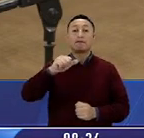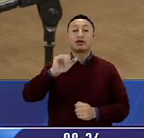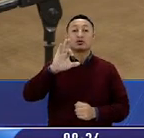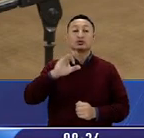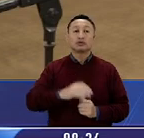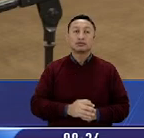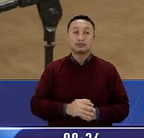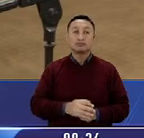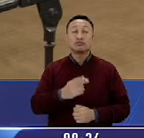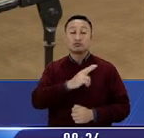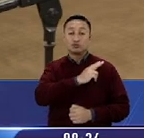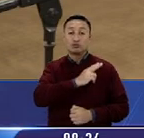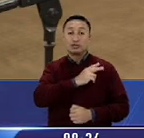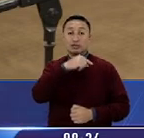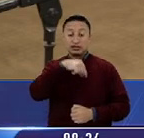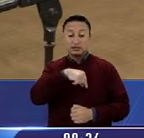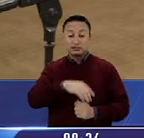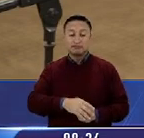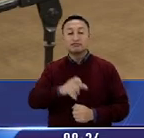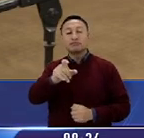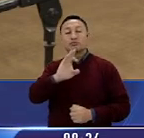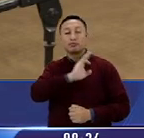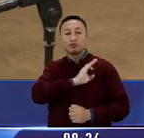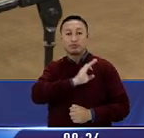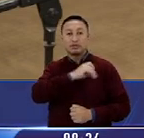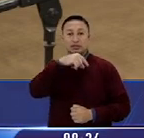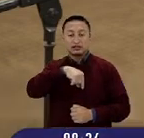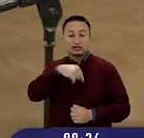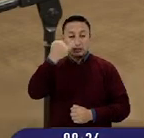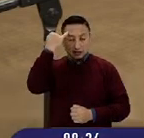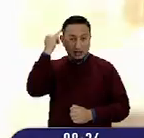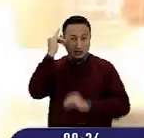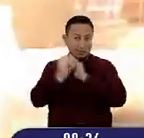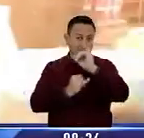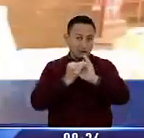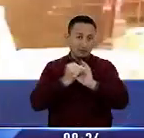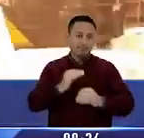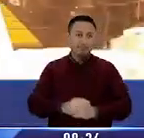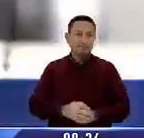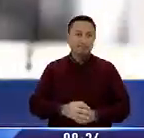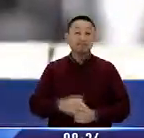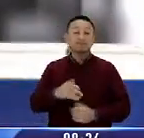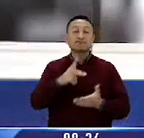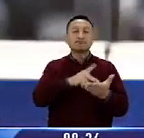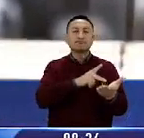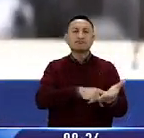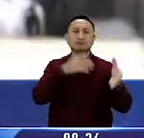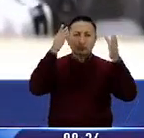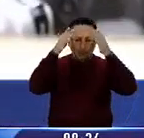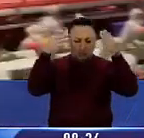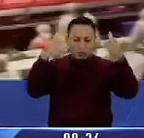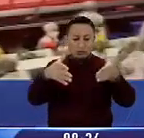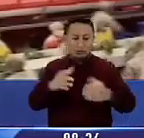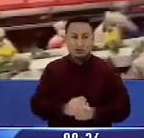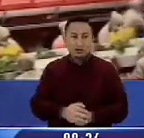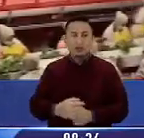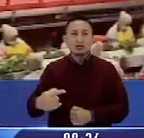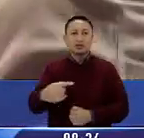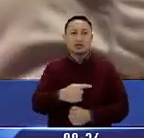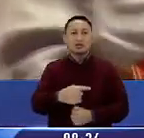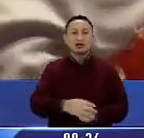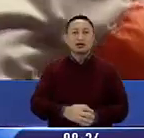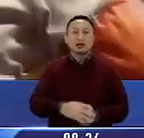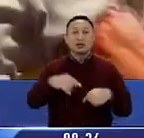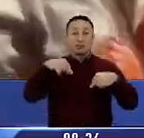la academia, así como expertos, mentores de renombre internacional. Este programa tiene como objetivo la cuantificación, reducción